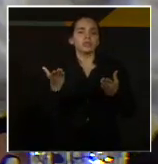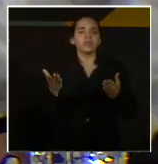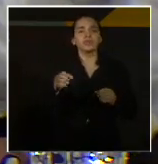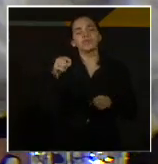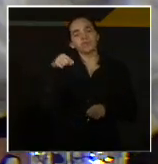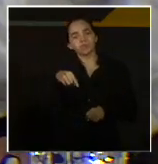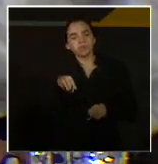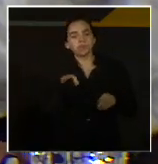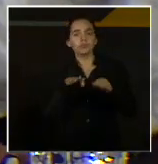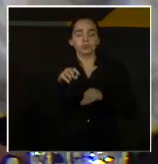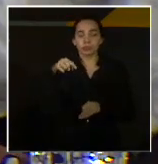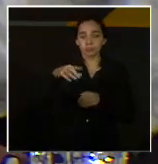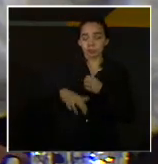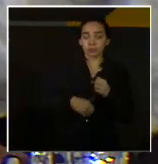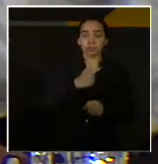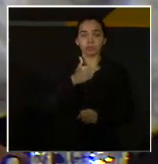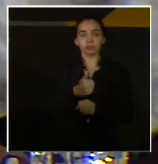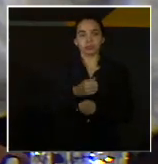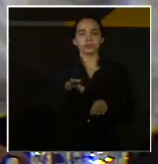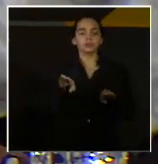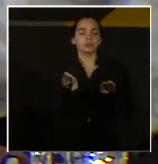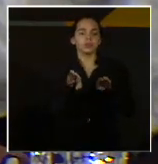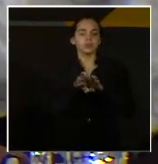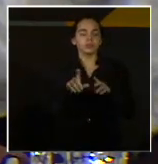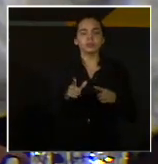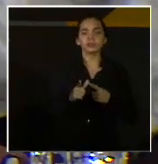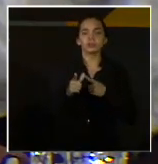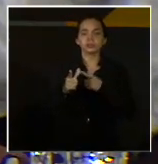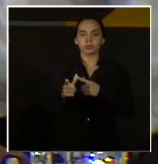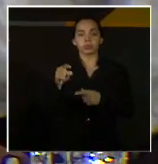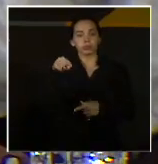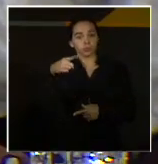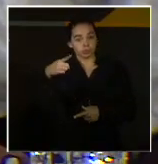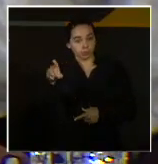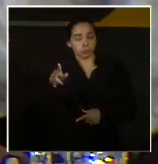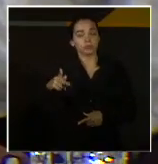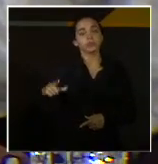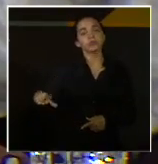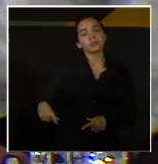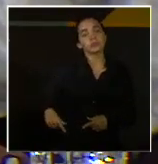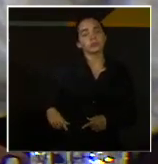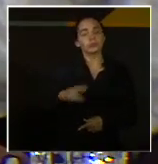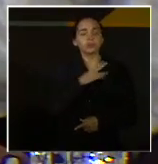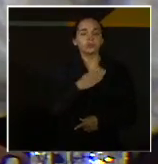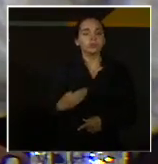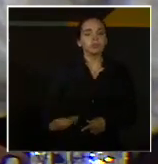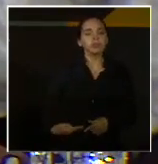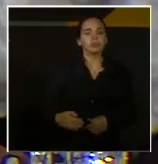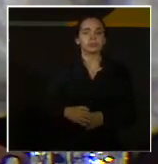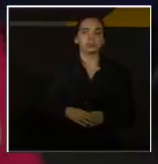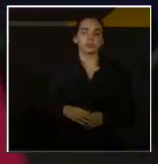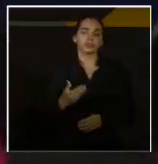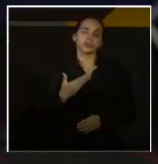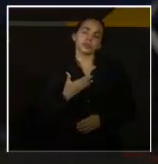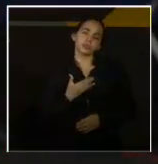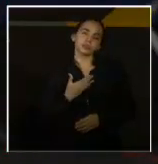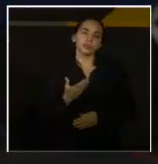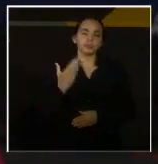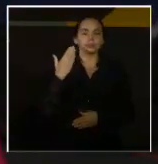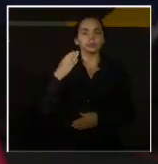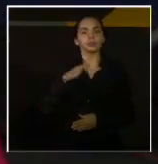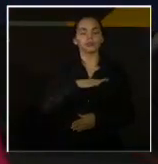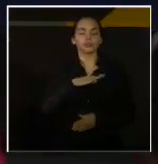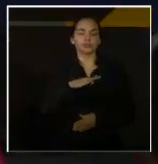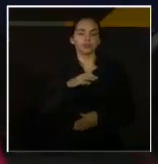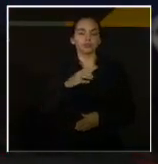esta administración, ¿cómo venceríamos en su gobierno la posibilidad de sí hacerlo? He tenido la oportunidad también de